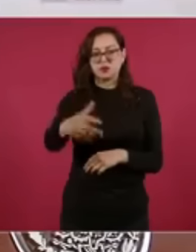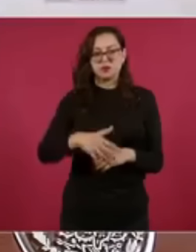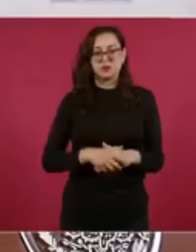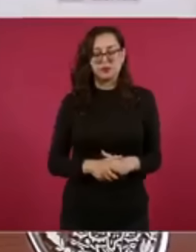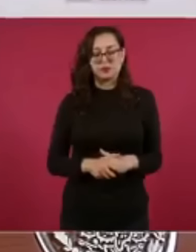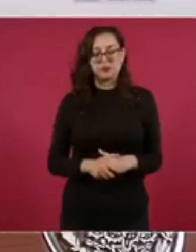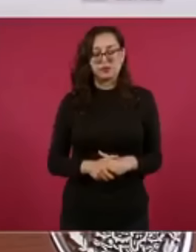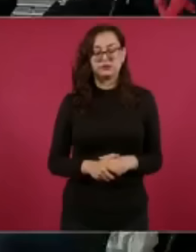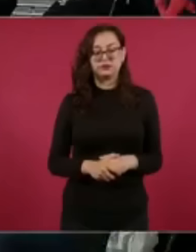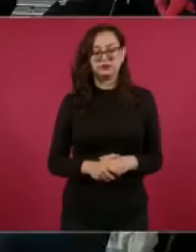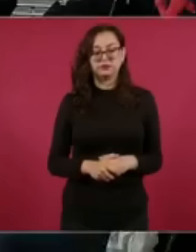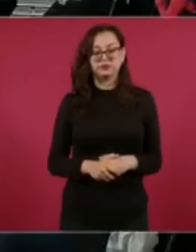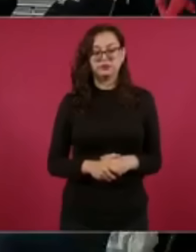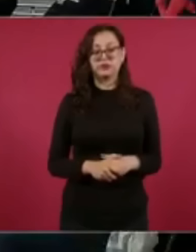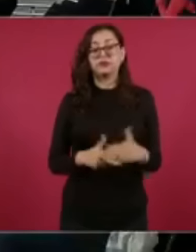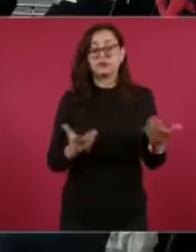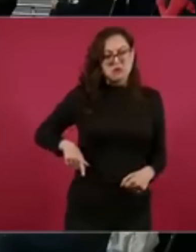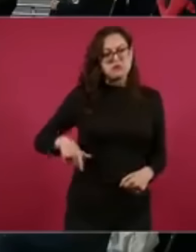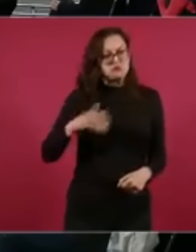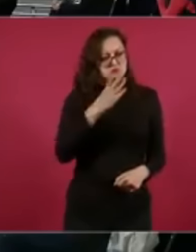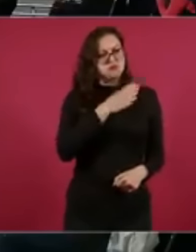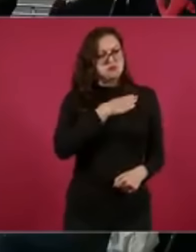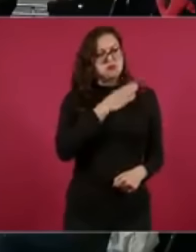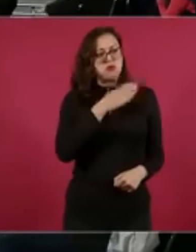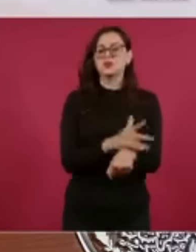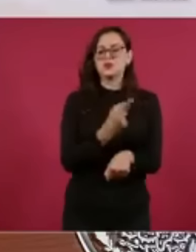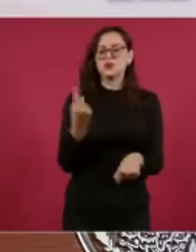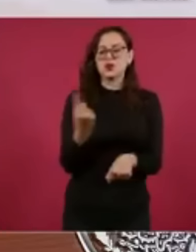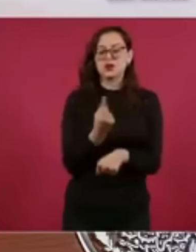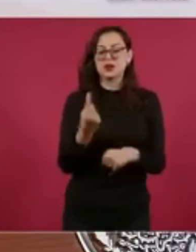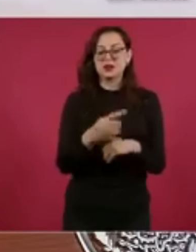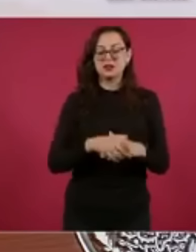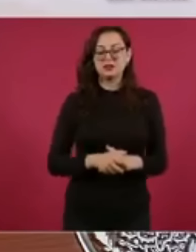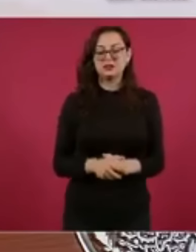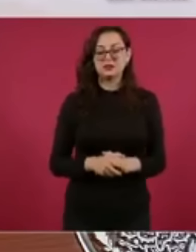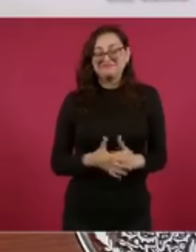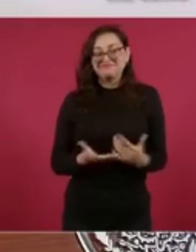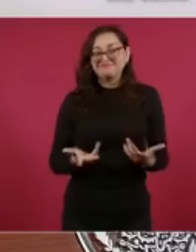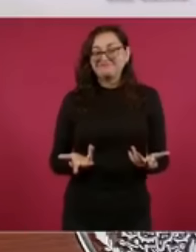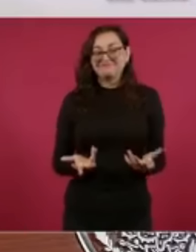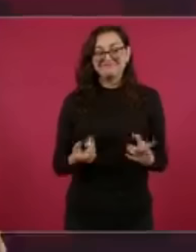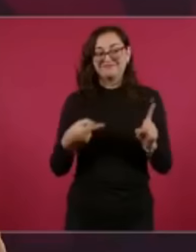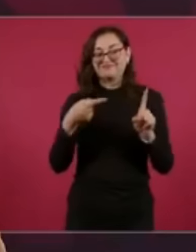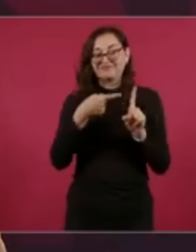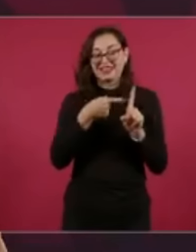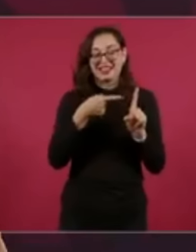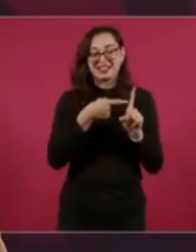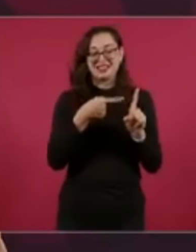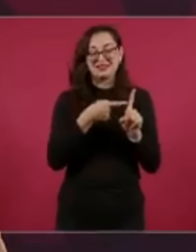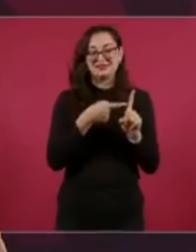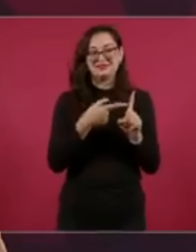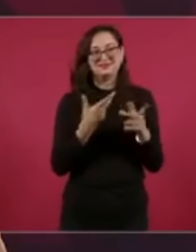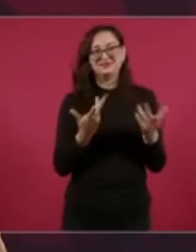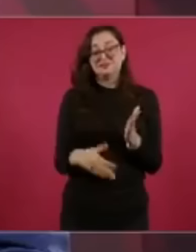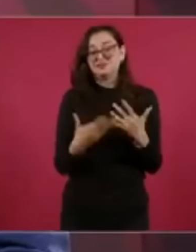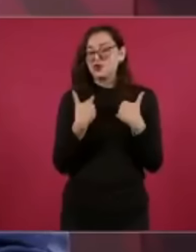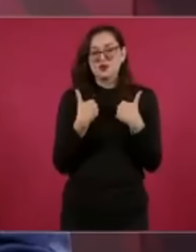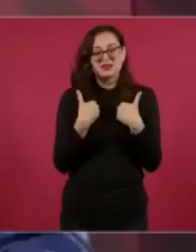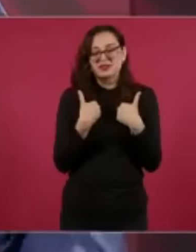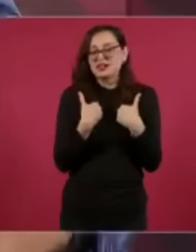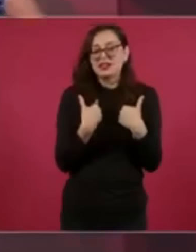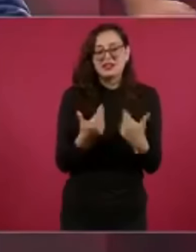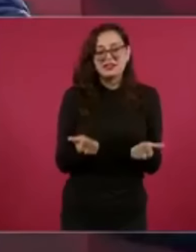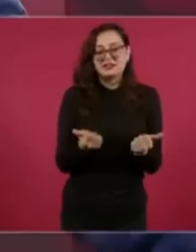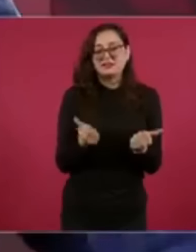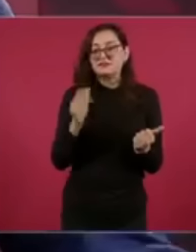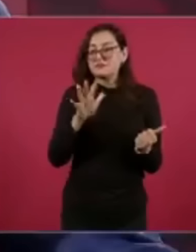fracasó un hombre bueno como Madero? Porque no pudo o no entendió de qué